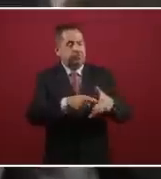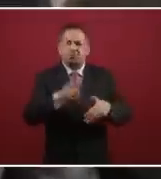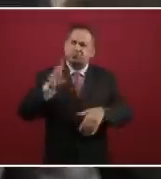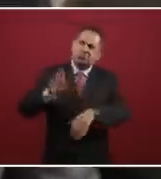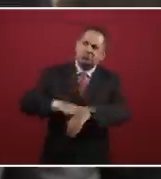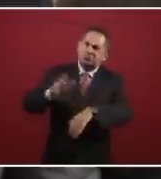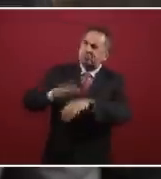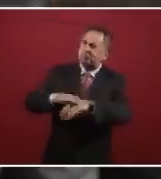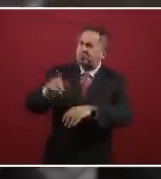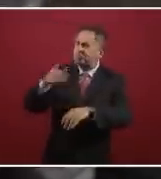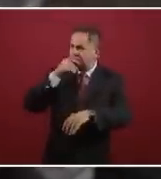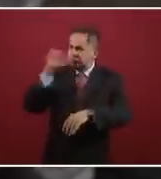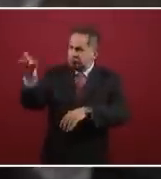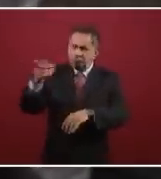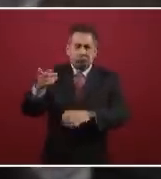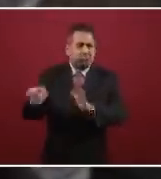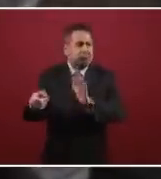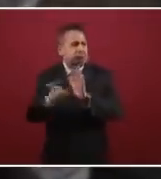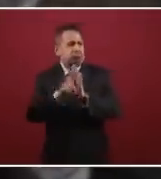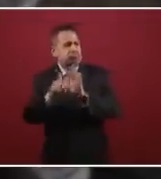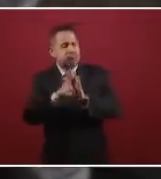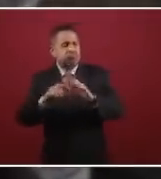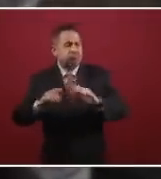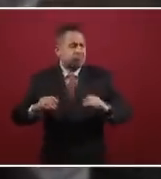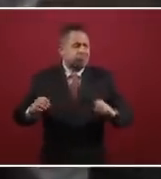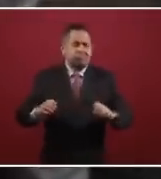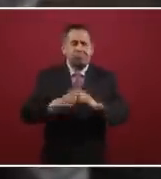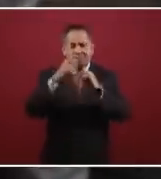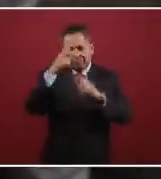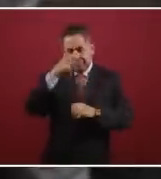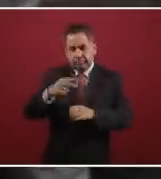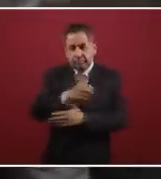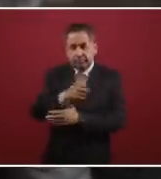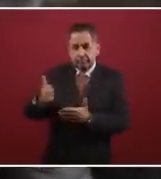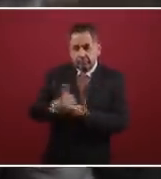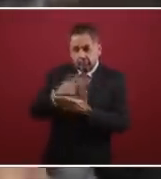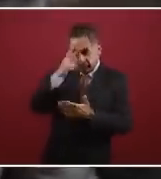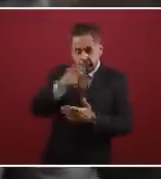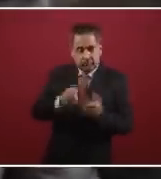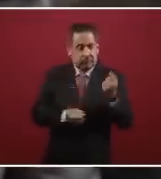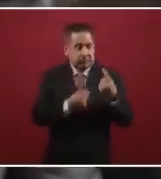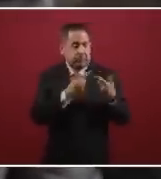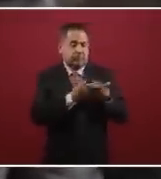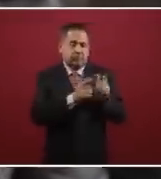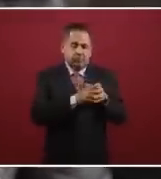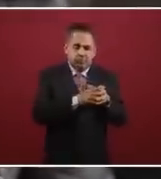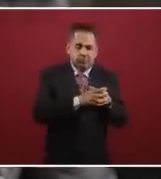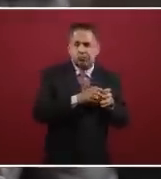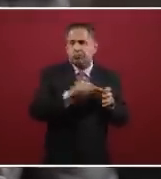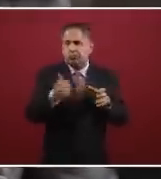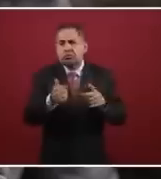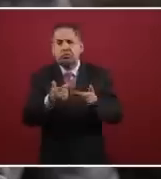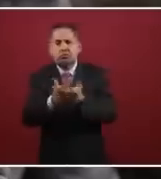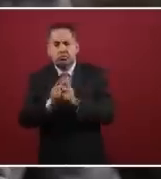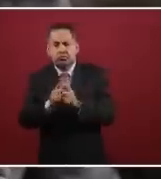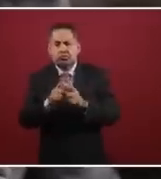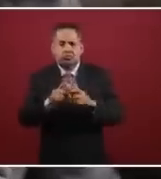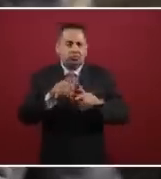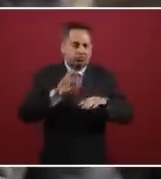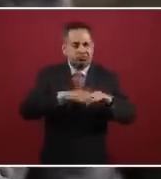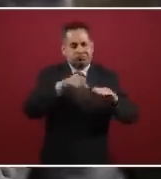la alerta de género en Ciudad de México. Algunos colectivos, no todos, unos leyeron ese manifiesto, unos